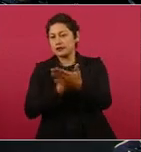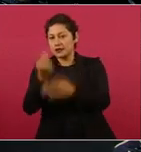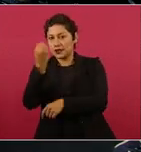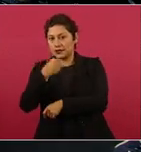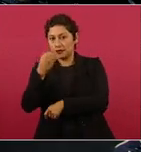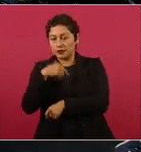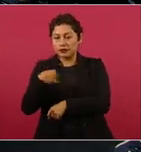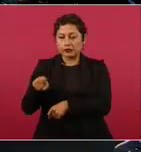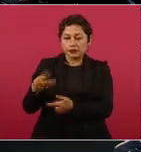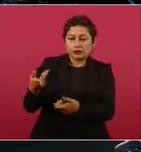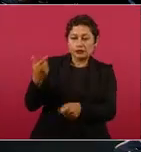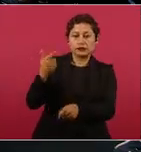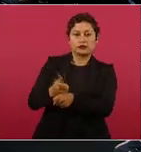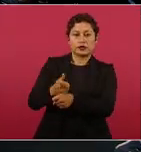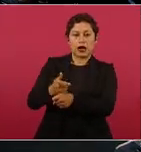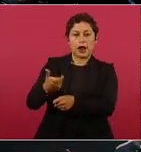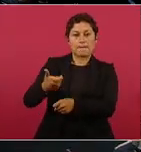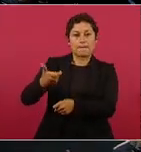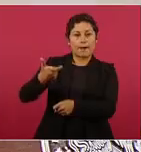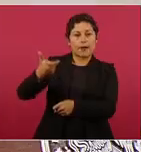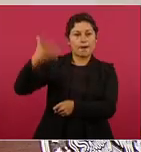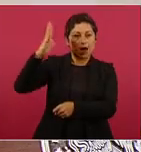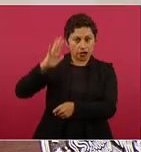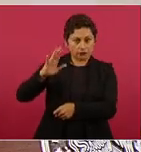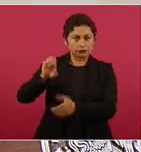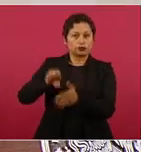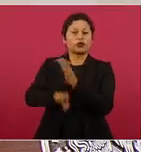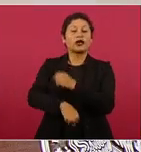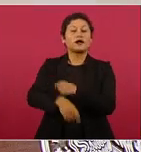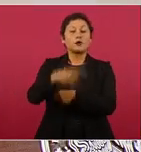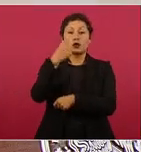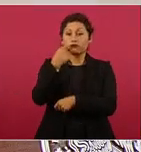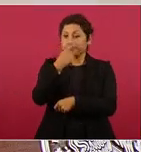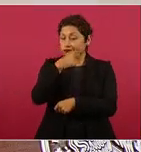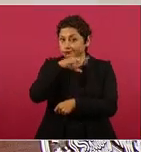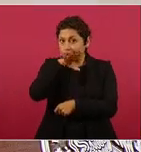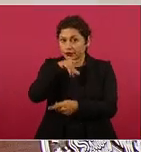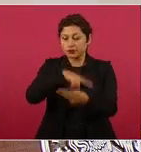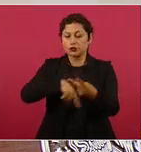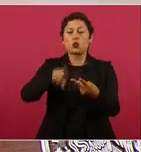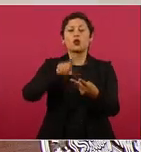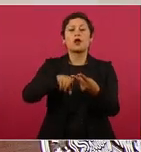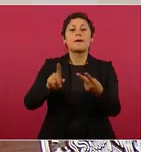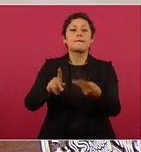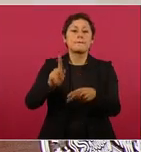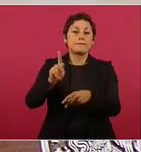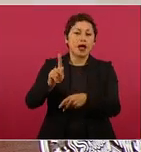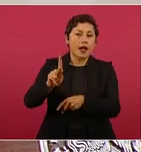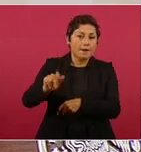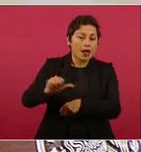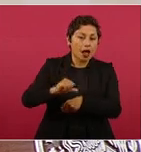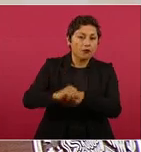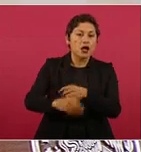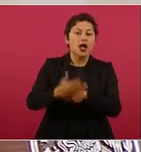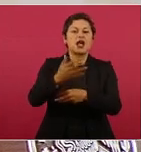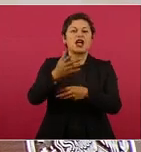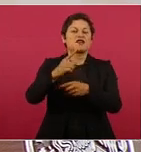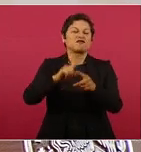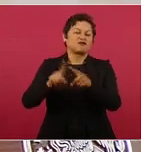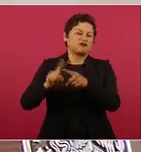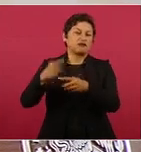de la cebolla, el caso de la papa, y lo que tenemos que